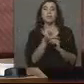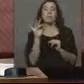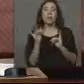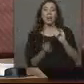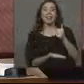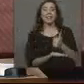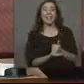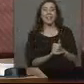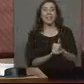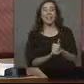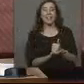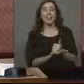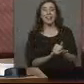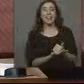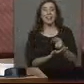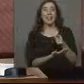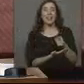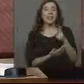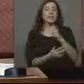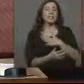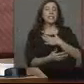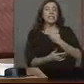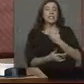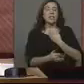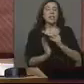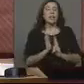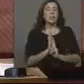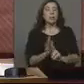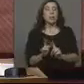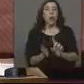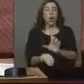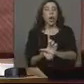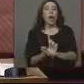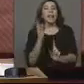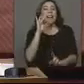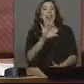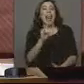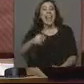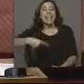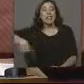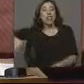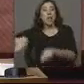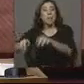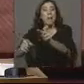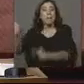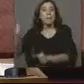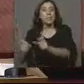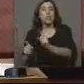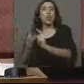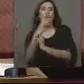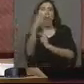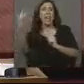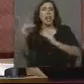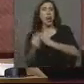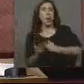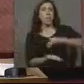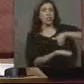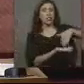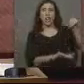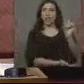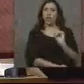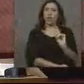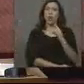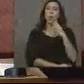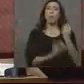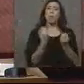intendente que posea la identificación local y legítimamente elegido por los locales y no por el del gobierno central de lo contrario